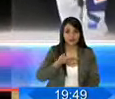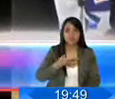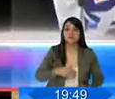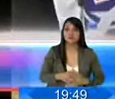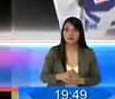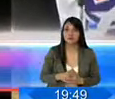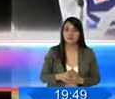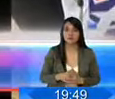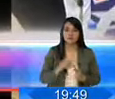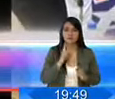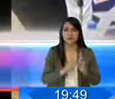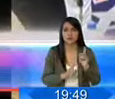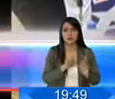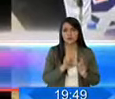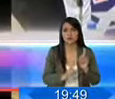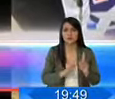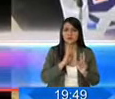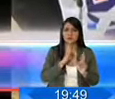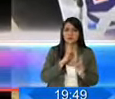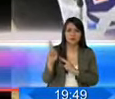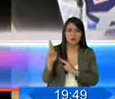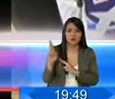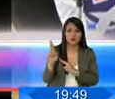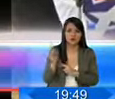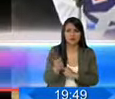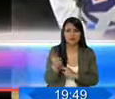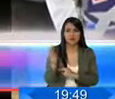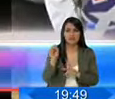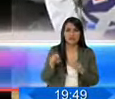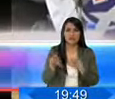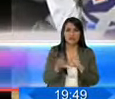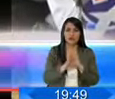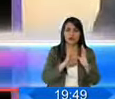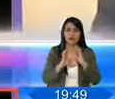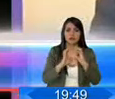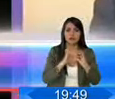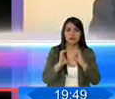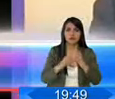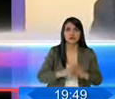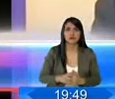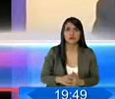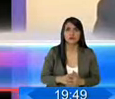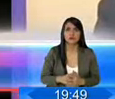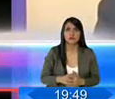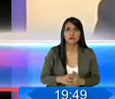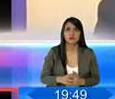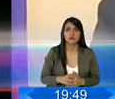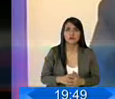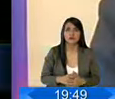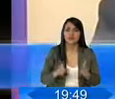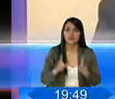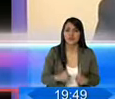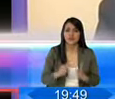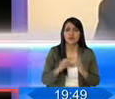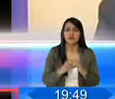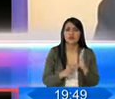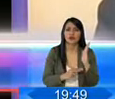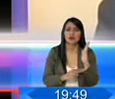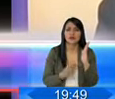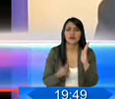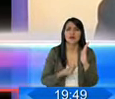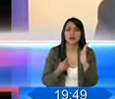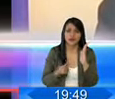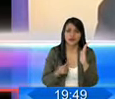donde respondió tajantemente si eliminará o no la ley de comunicación. Todo debe estar normado en la vida. O si no, mejor vamos